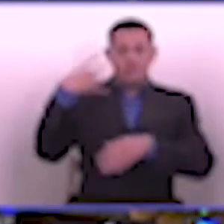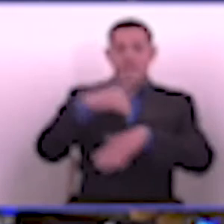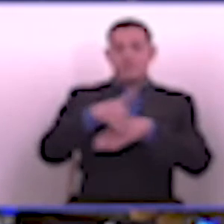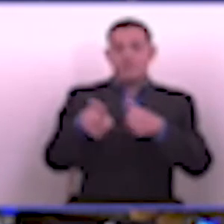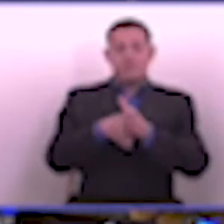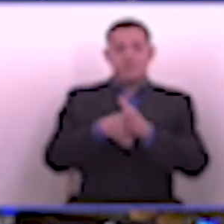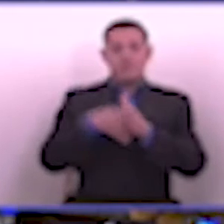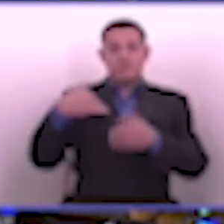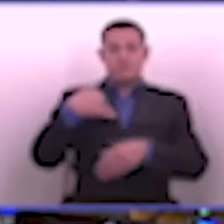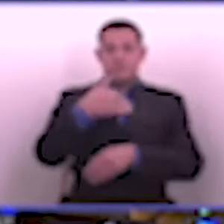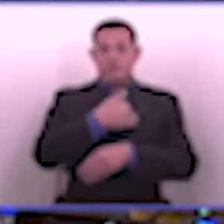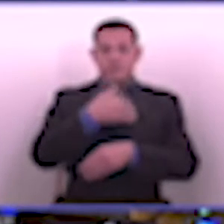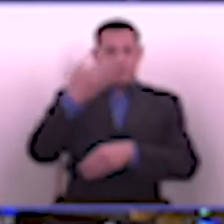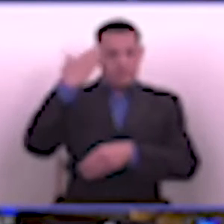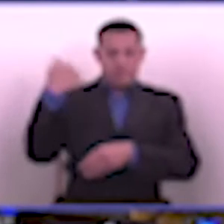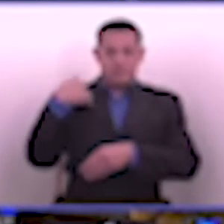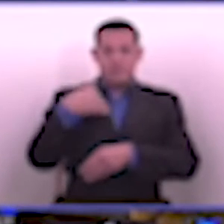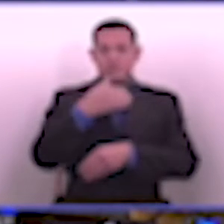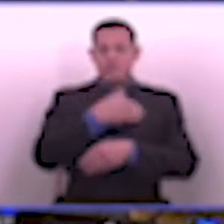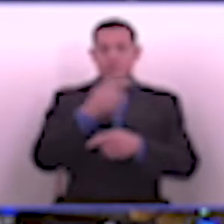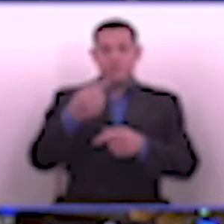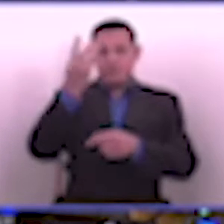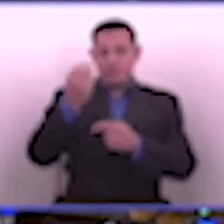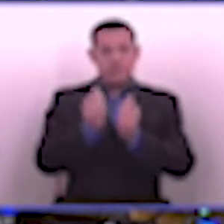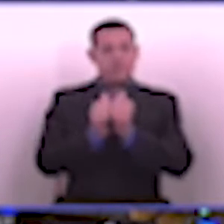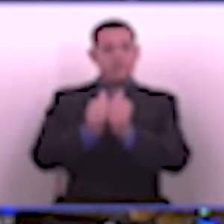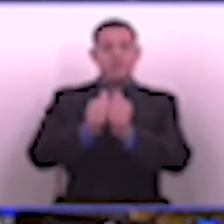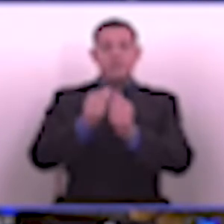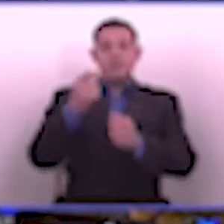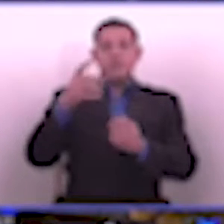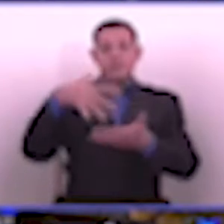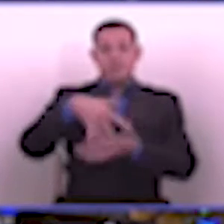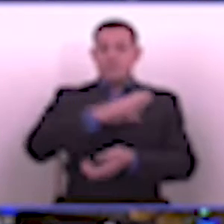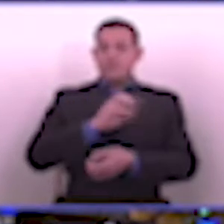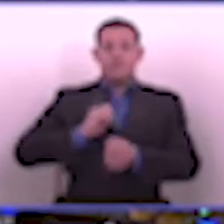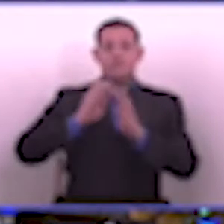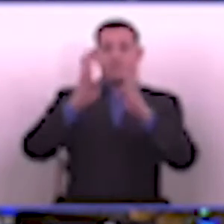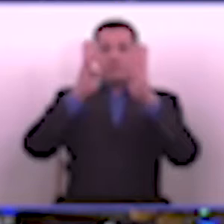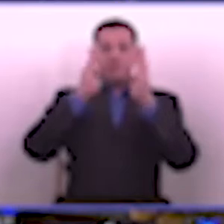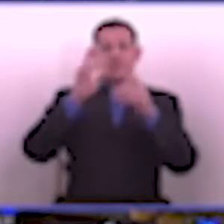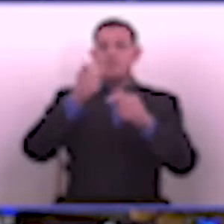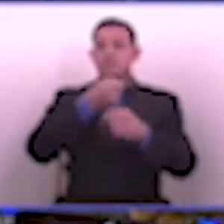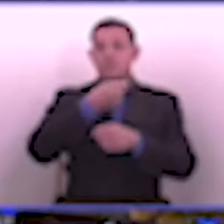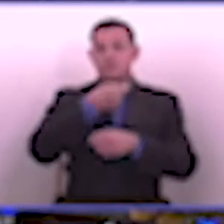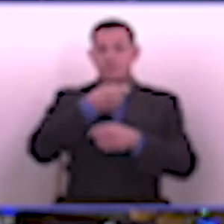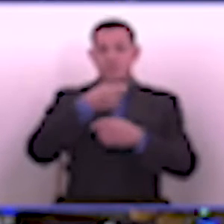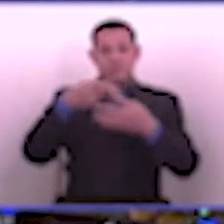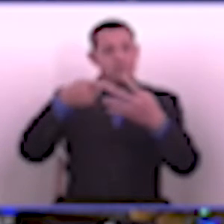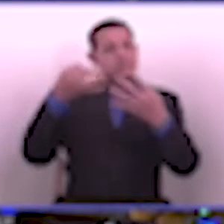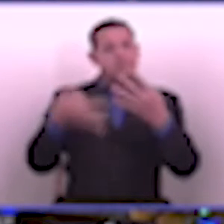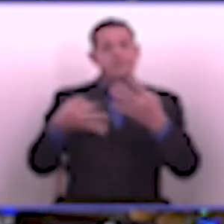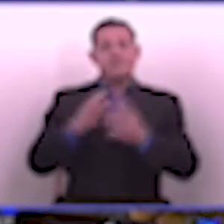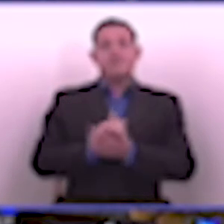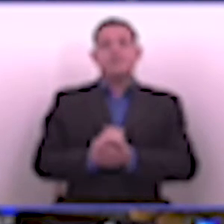señores ministro señora ministra que nos acompaña en este día pueblo salvadoreño que nos ve a través de los medios legislativos